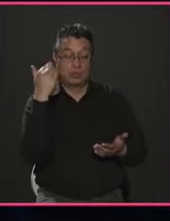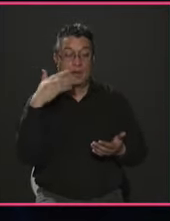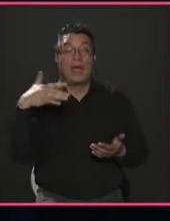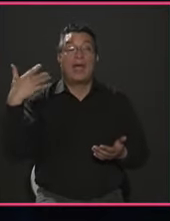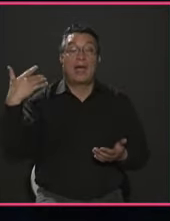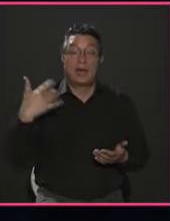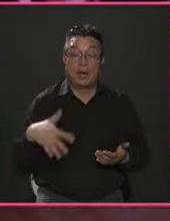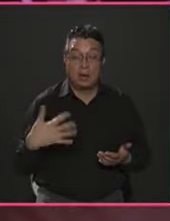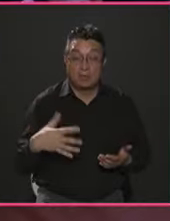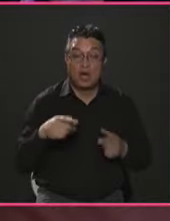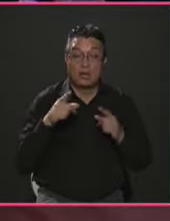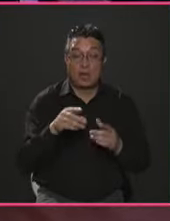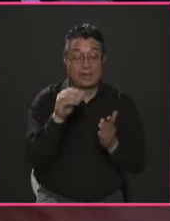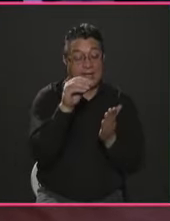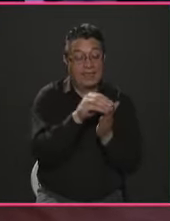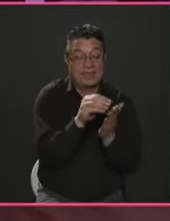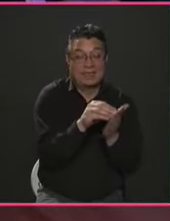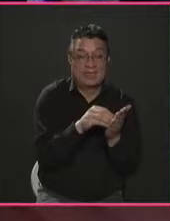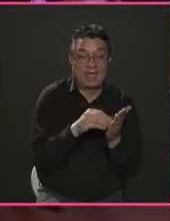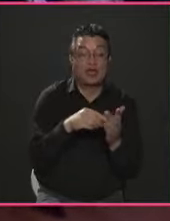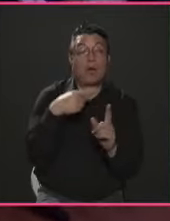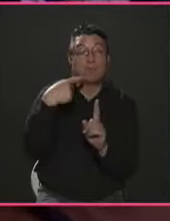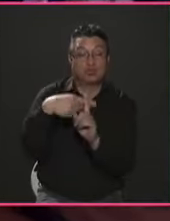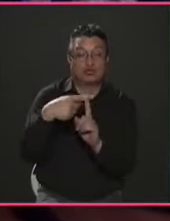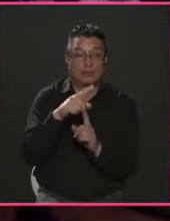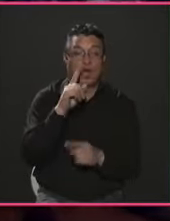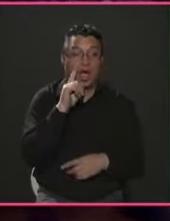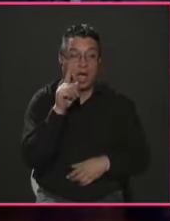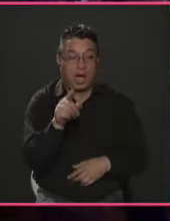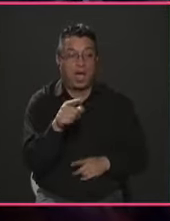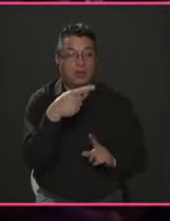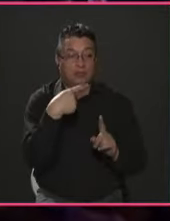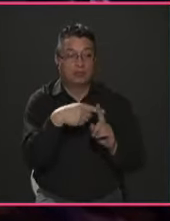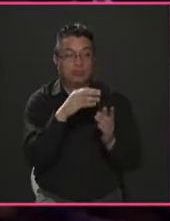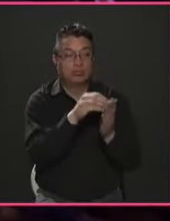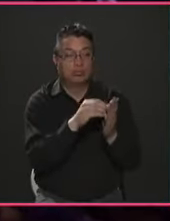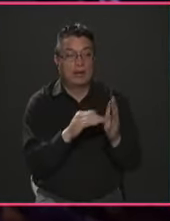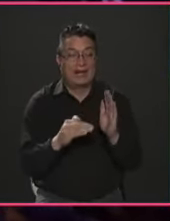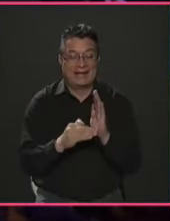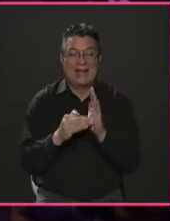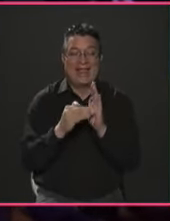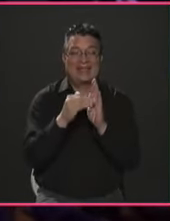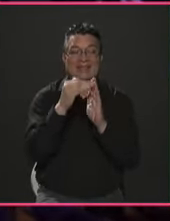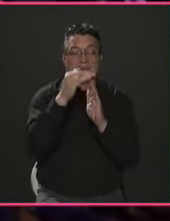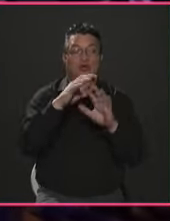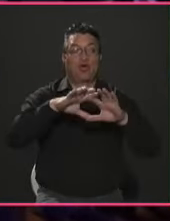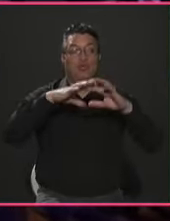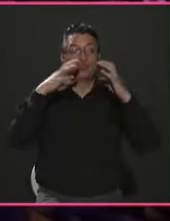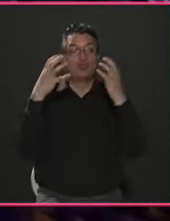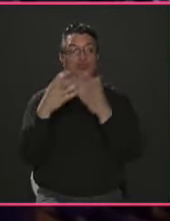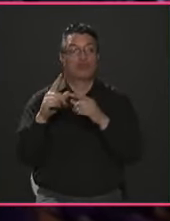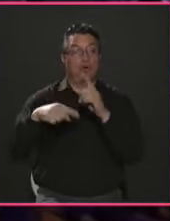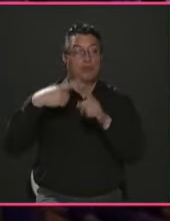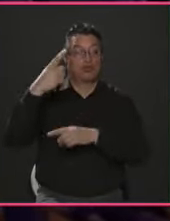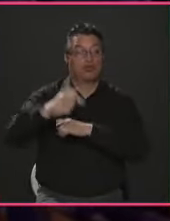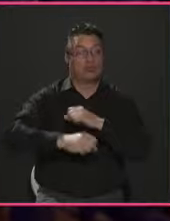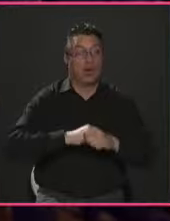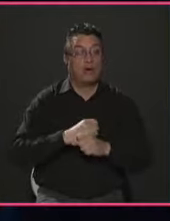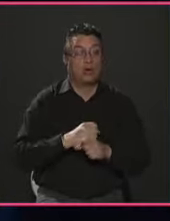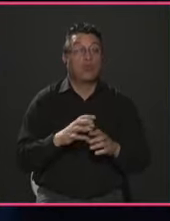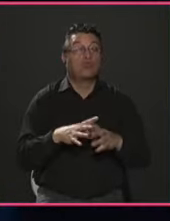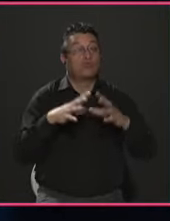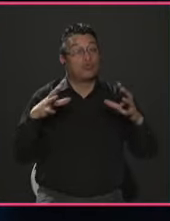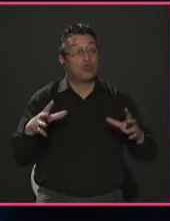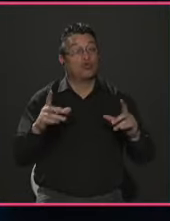importante de datos más bien optimistas que hay relativamente optimista del crecimiento del mundo el próximo año no va a ser